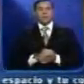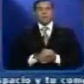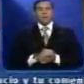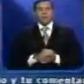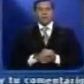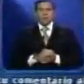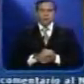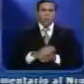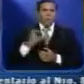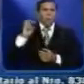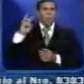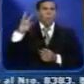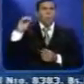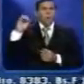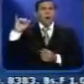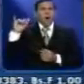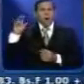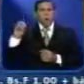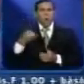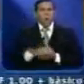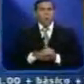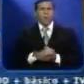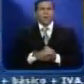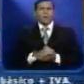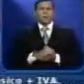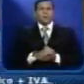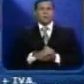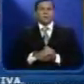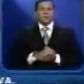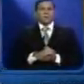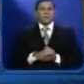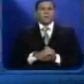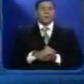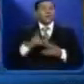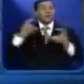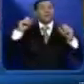like 3D! Howdy, boys! I'm in 3D!